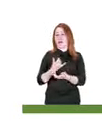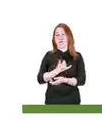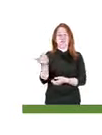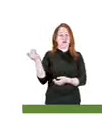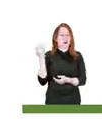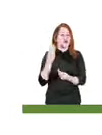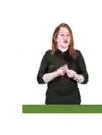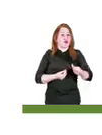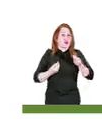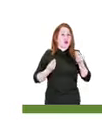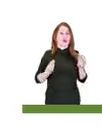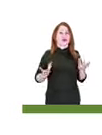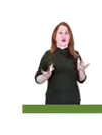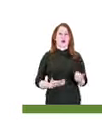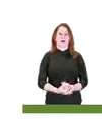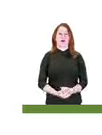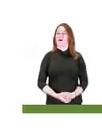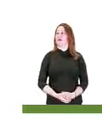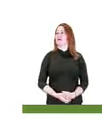lado.